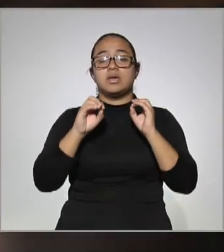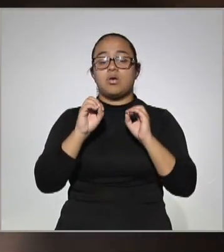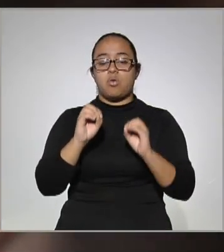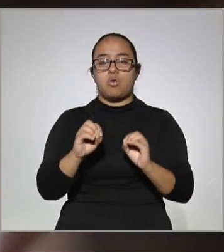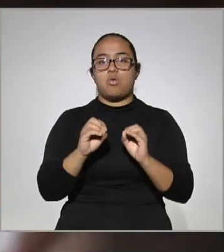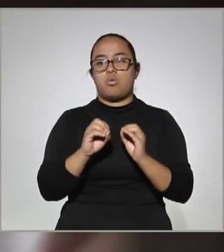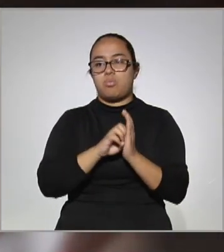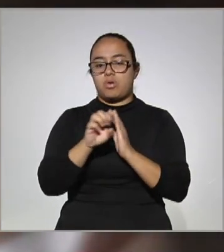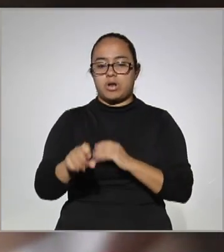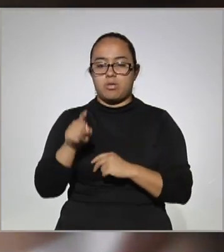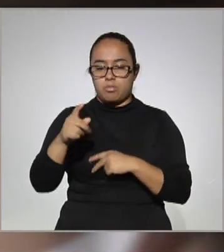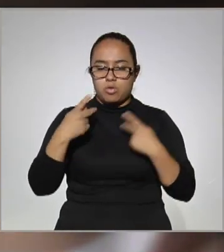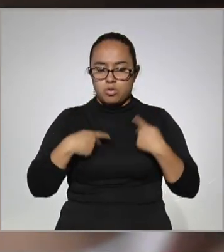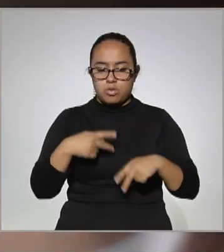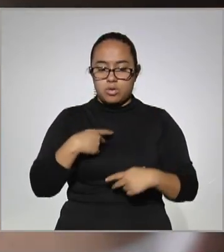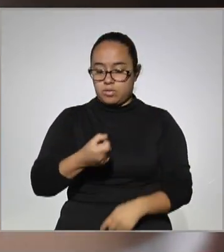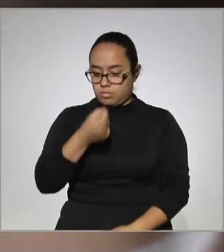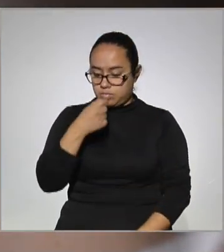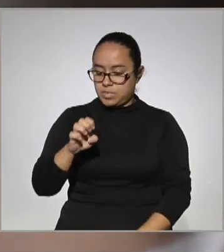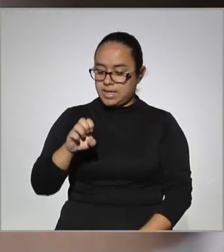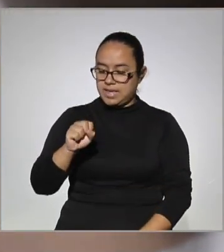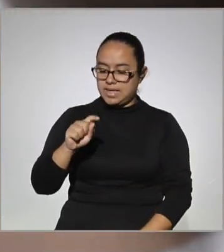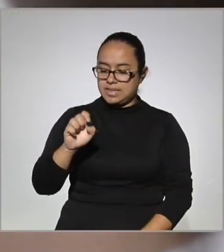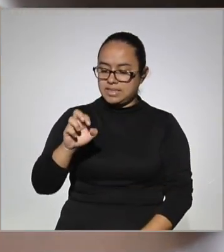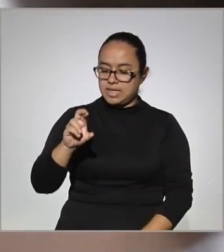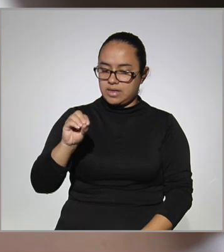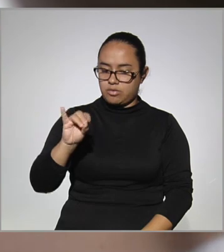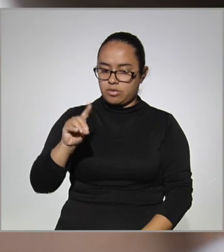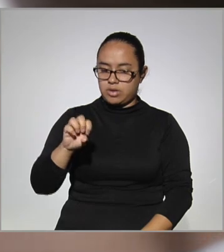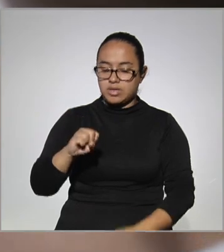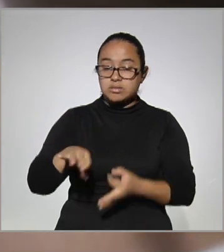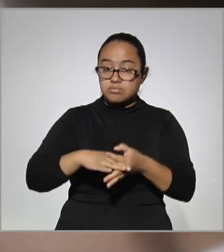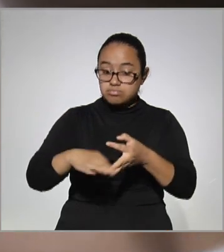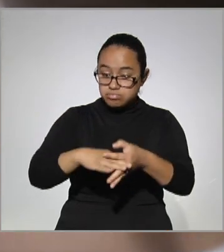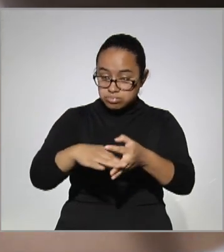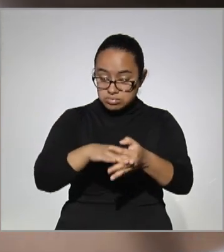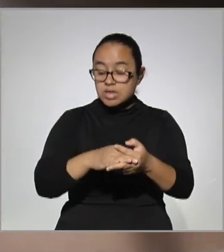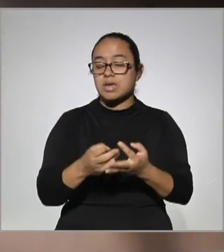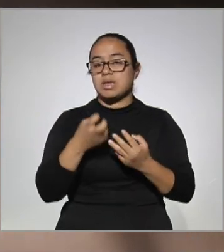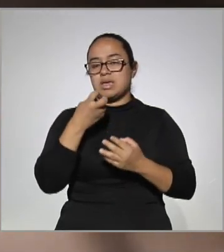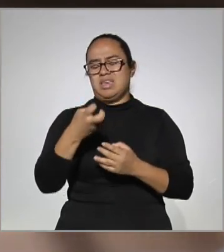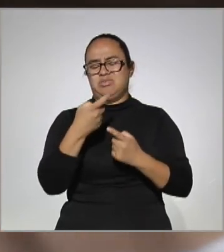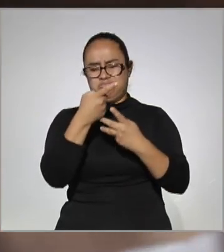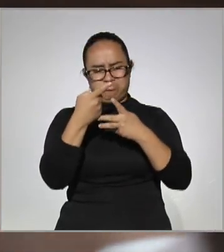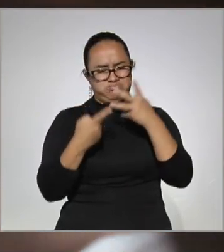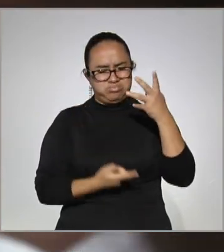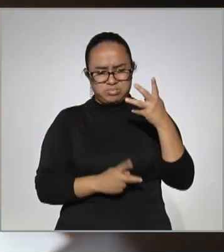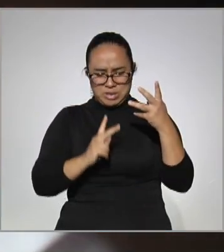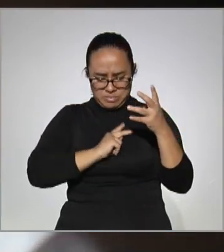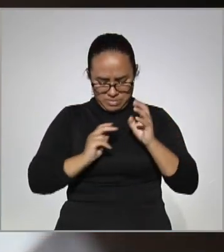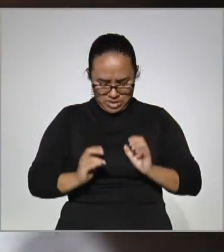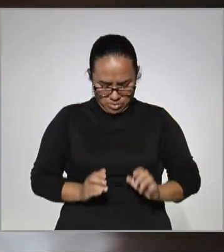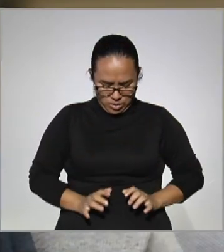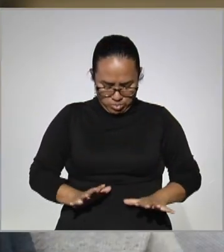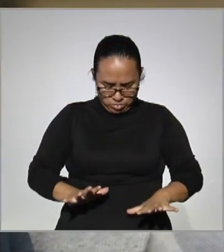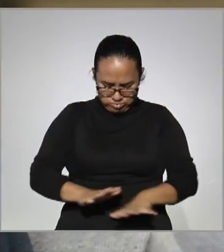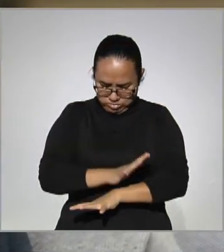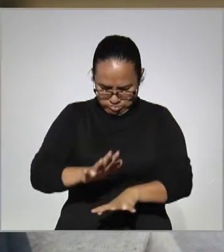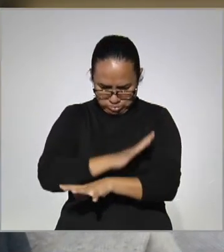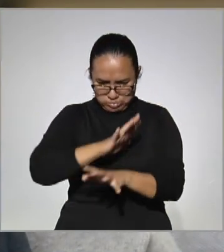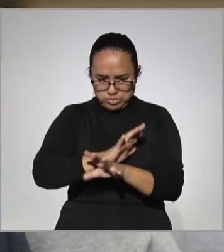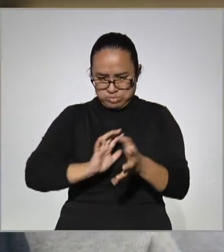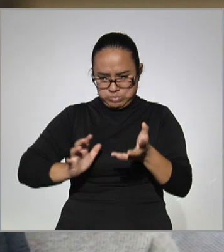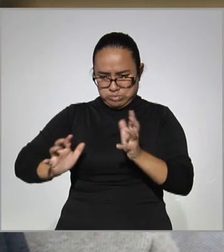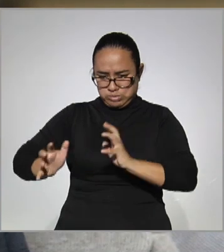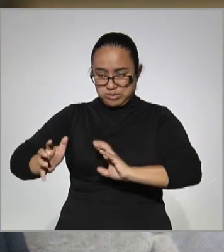situación, por ejemplo, pacientes que toman esteroides constantemente, es decir, todos aquellos factores que nos van a alterar nuestro sistema inmunológico